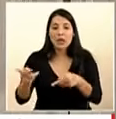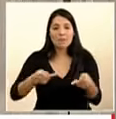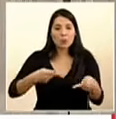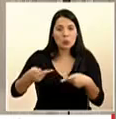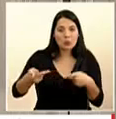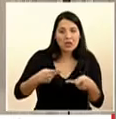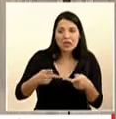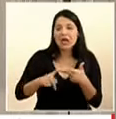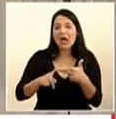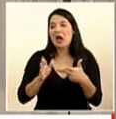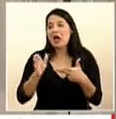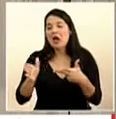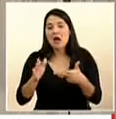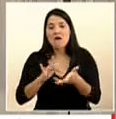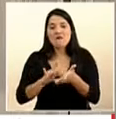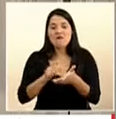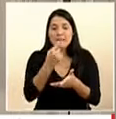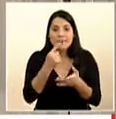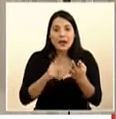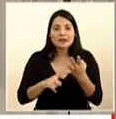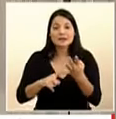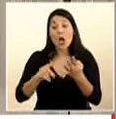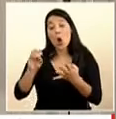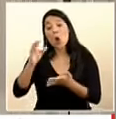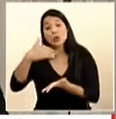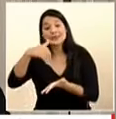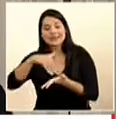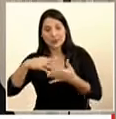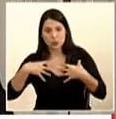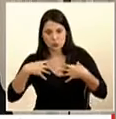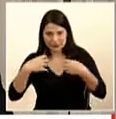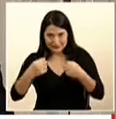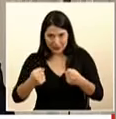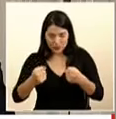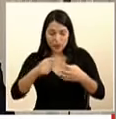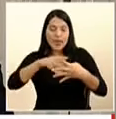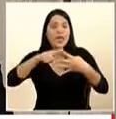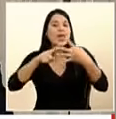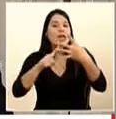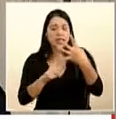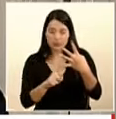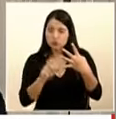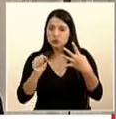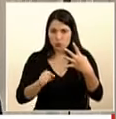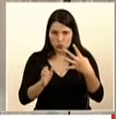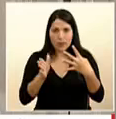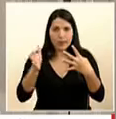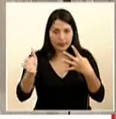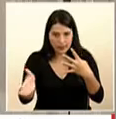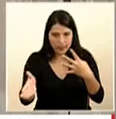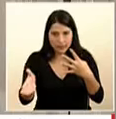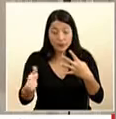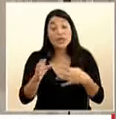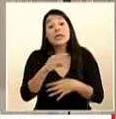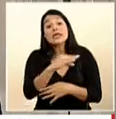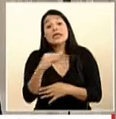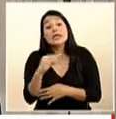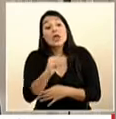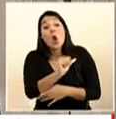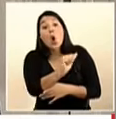farmacias y centros de salud los cuales no aplicarán así como una serie de excepciones